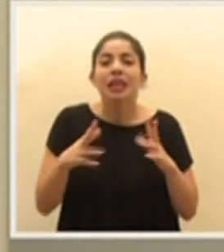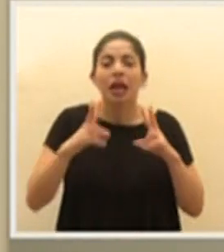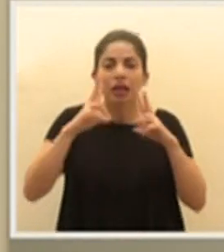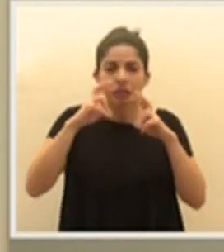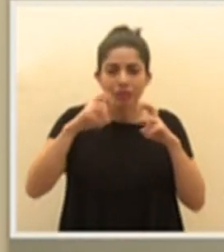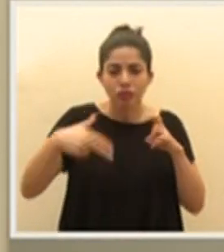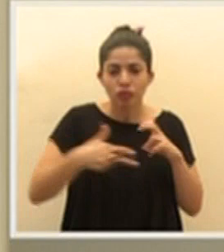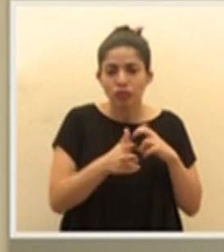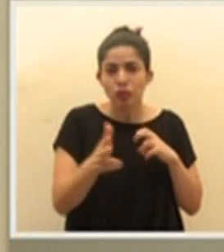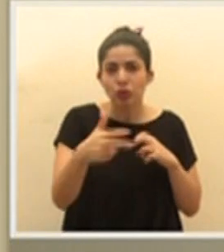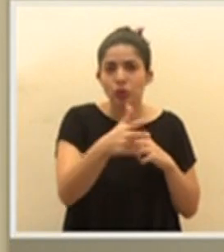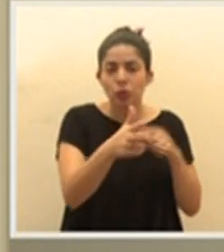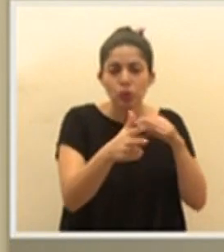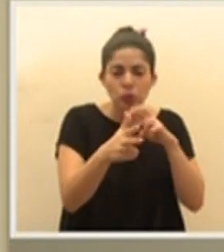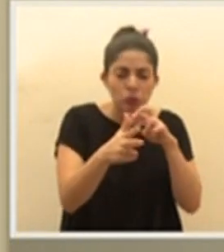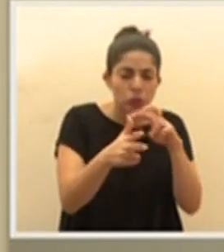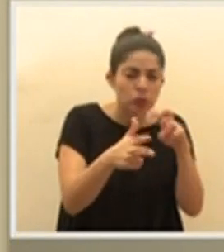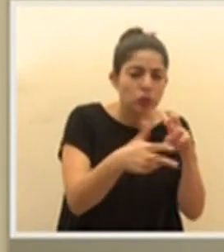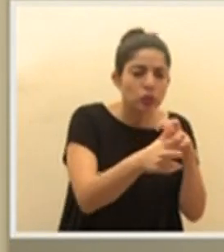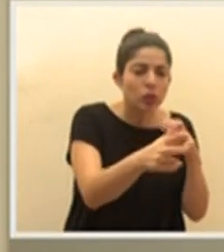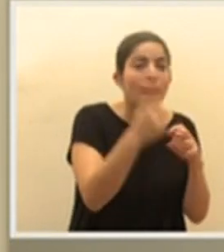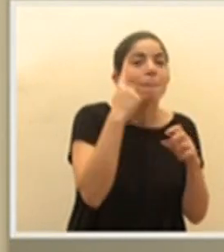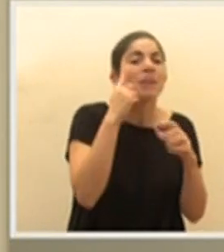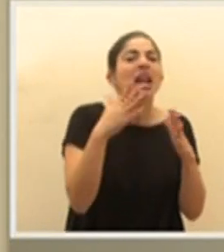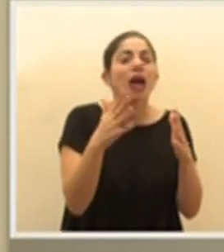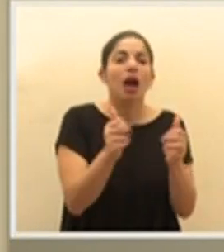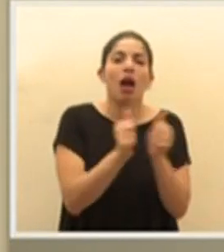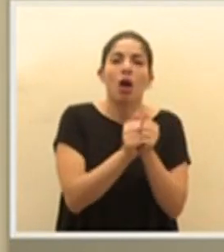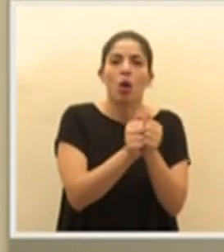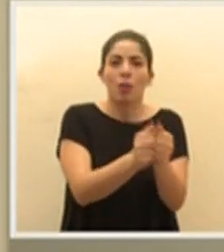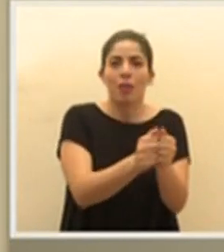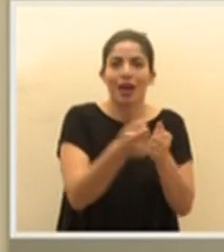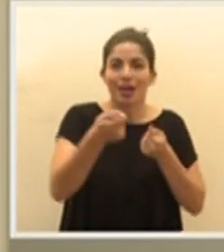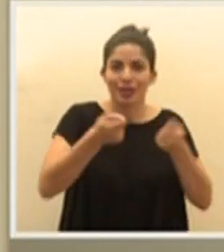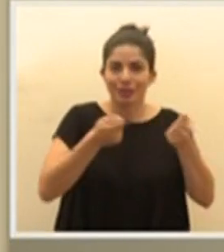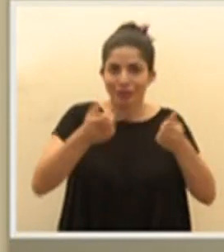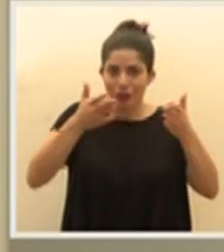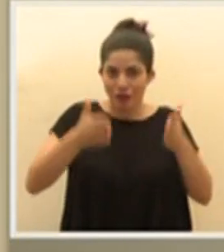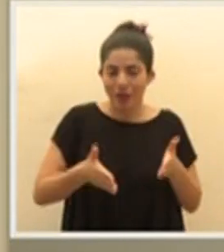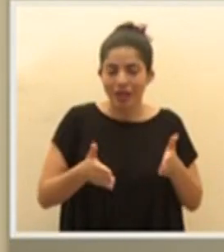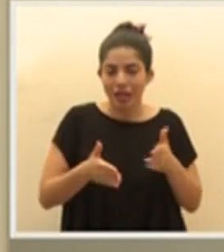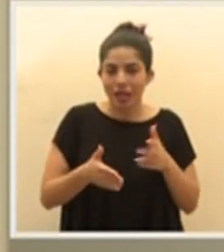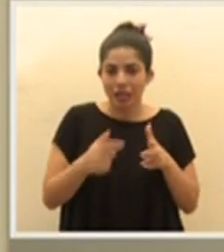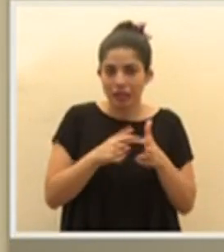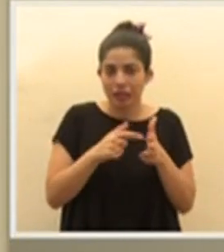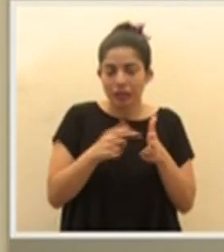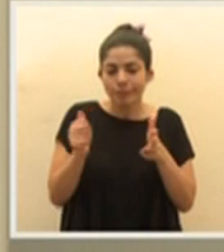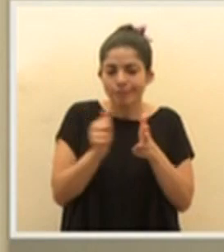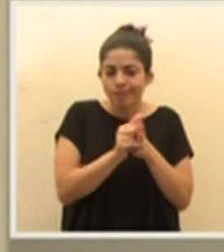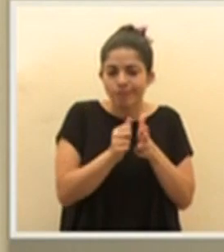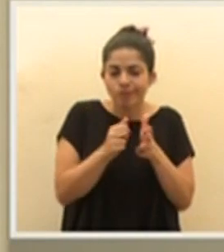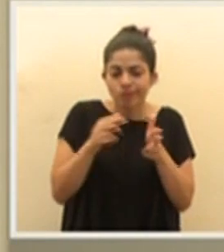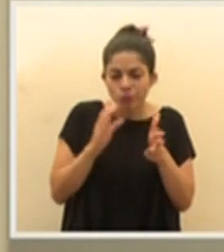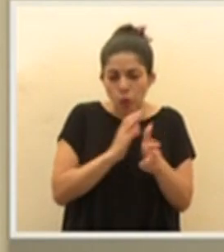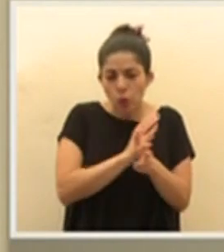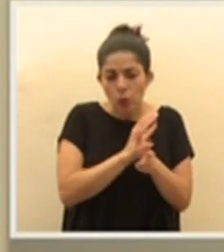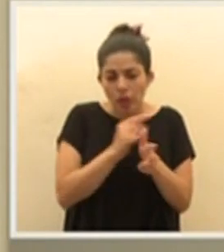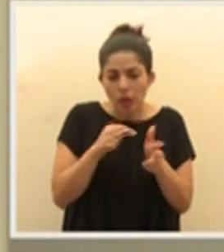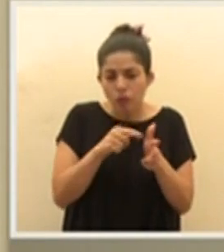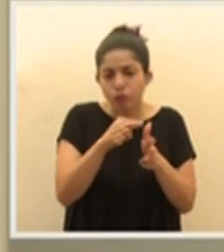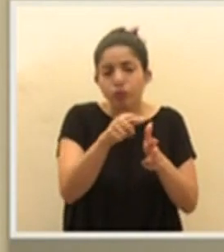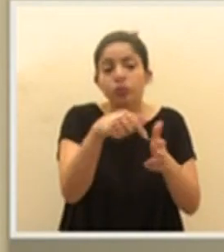trazabilidad para poder acompañar siempre a estos transportistas de alguna forma hasta que lleguen a su